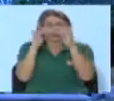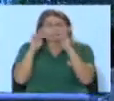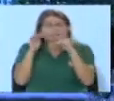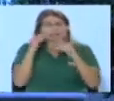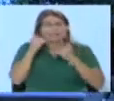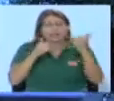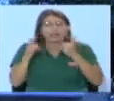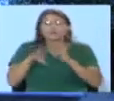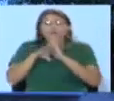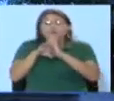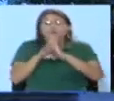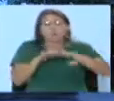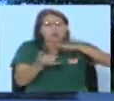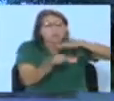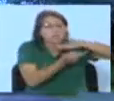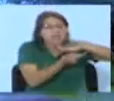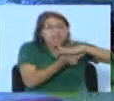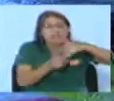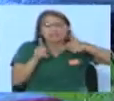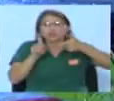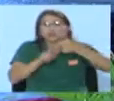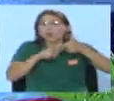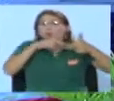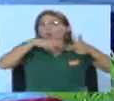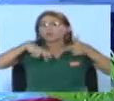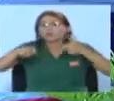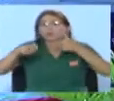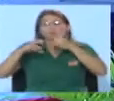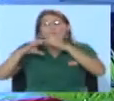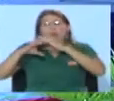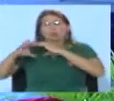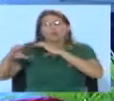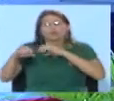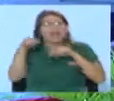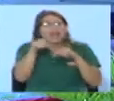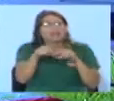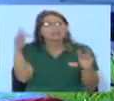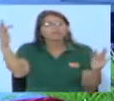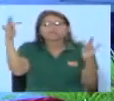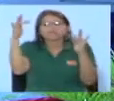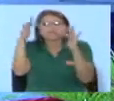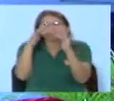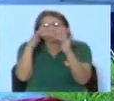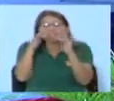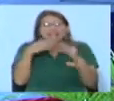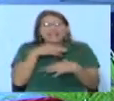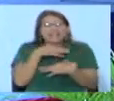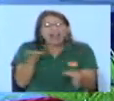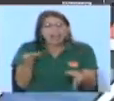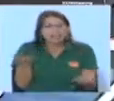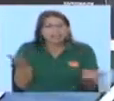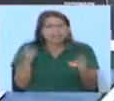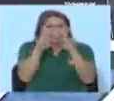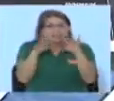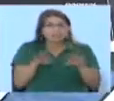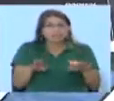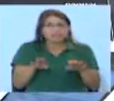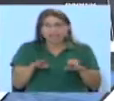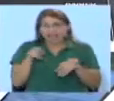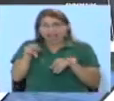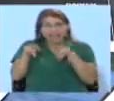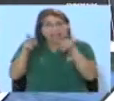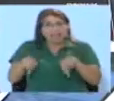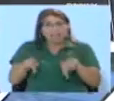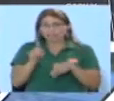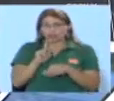como la estación del metro, como las estaciones de transporte, tienen Wi-Fi gratis. Entonces, básicamente la gente está ahí, en ese momento no está consumiendo su